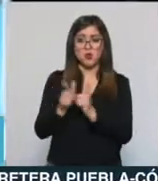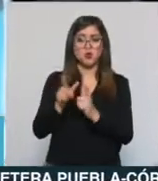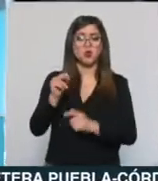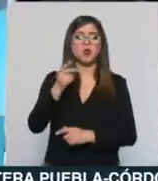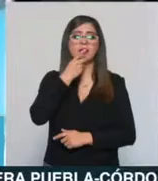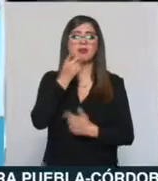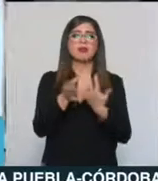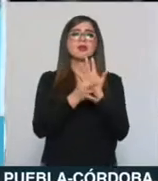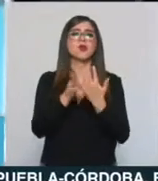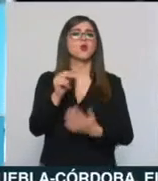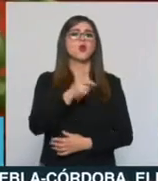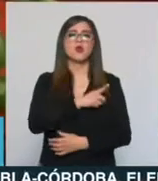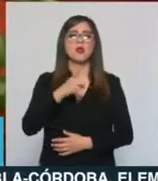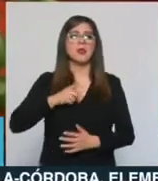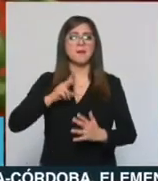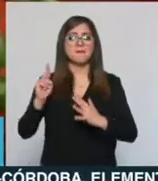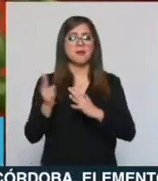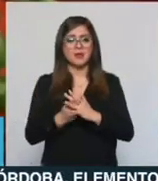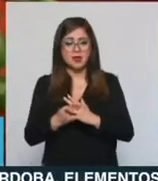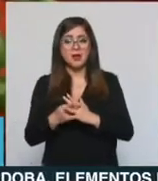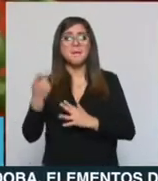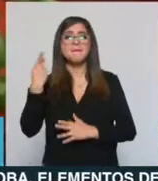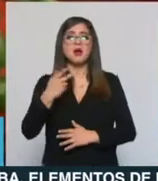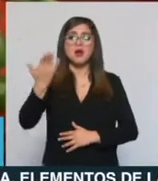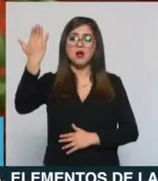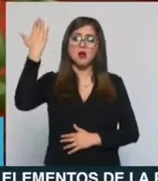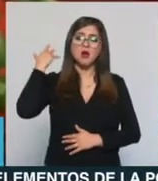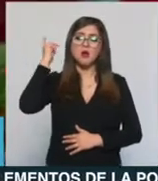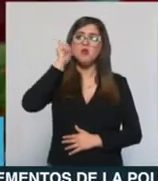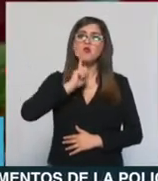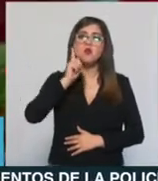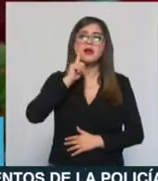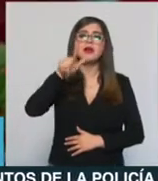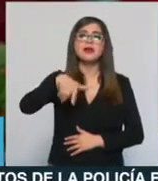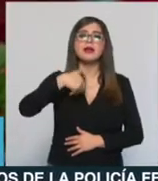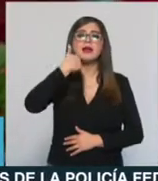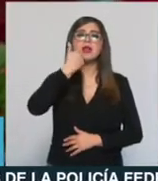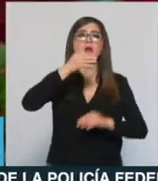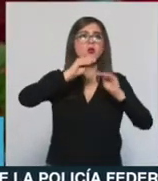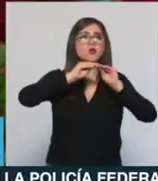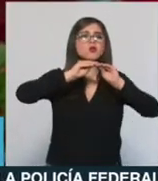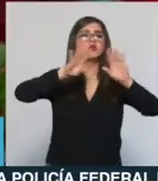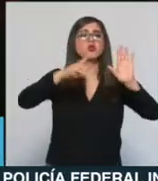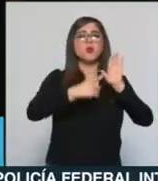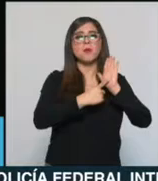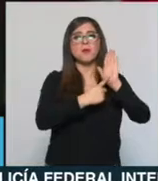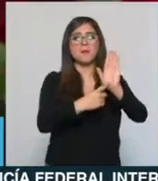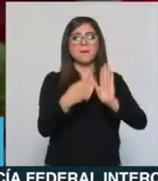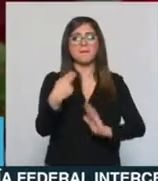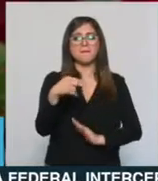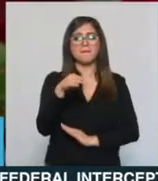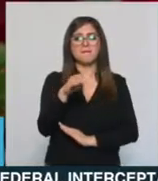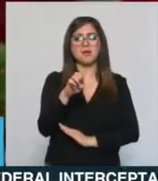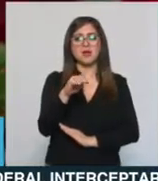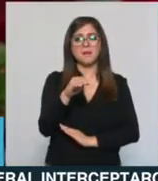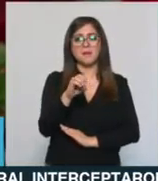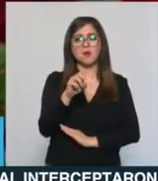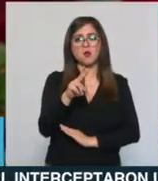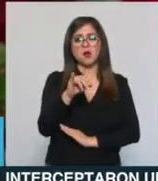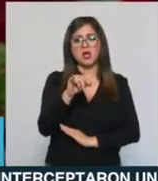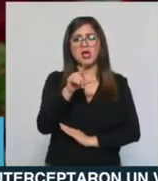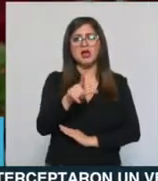y diseñamos de esta manera el año pasado que el memorial tuviera este plus de ser puras mujeres